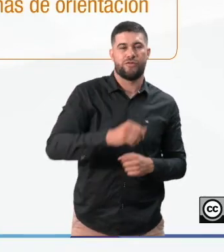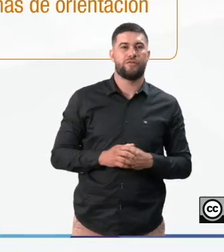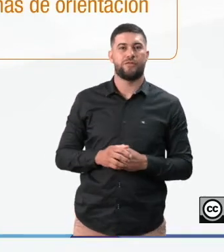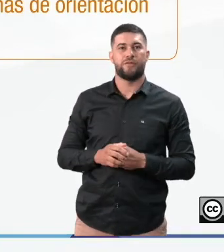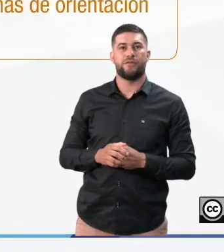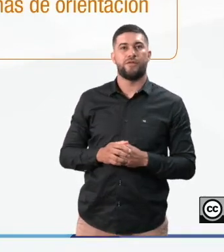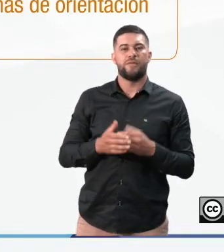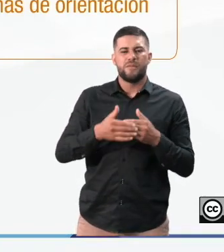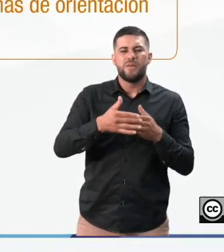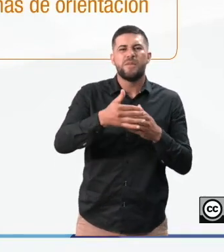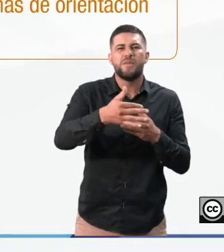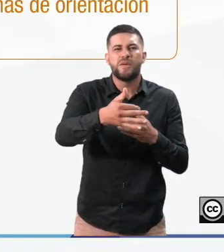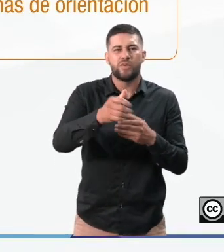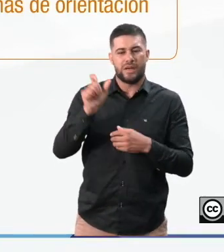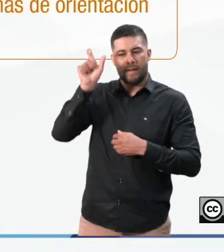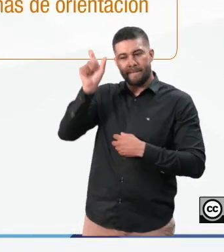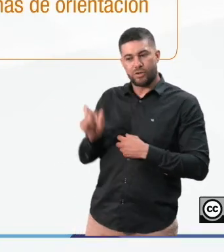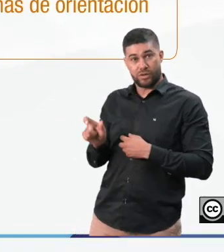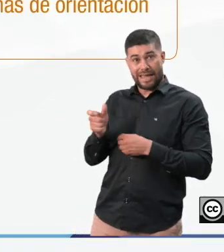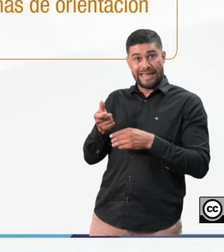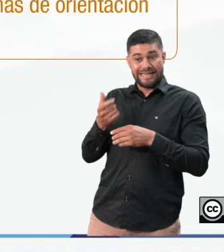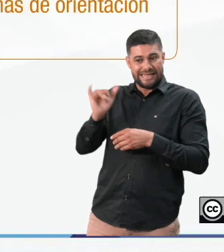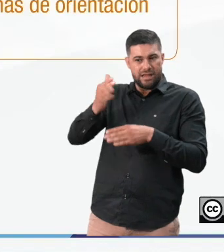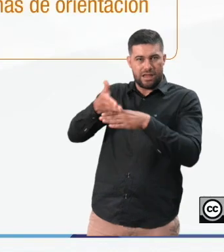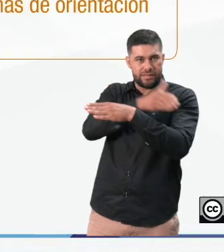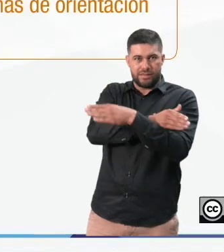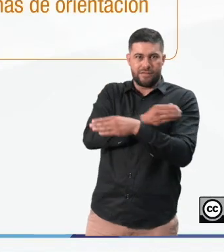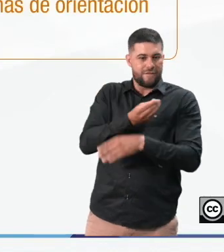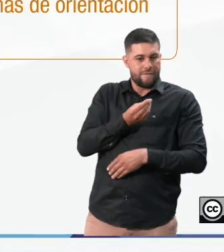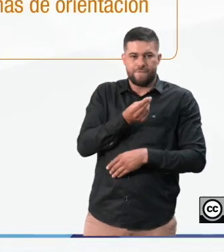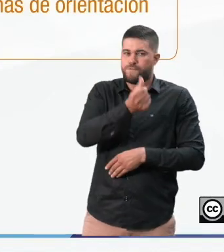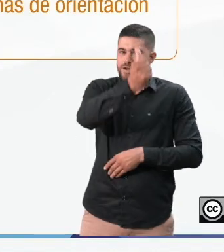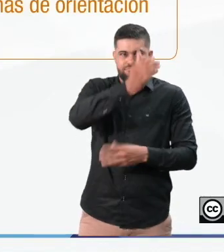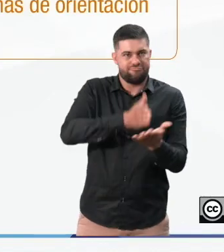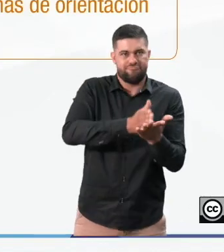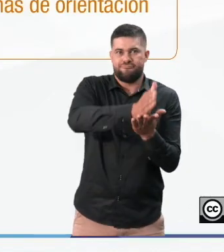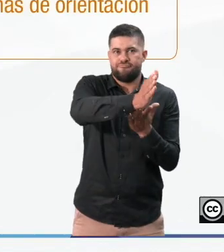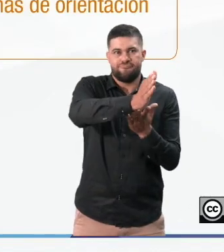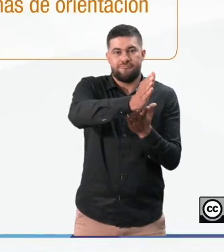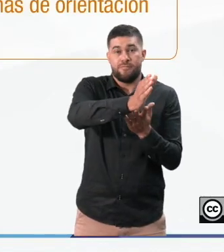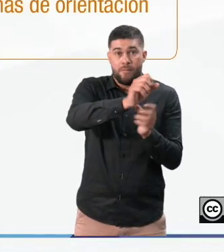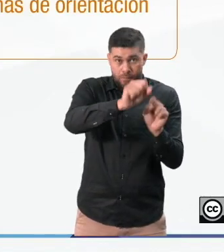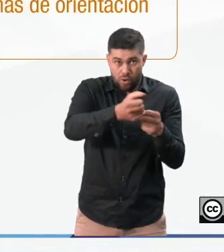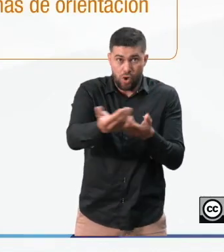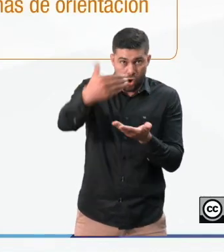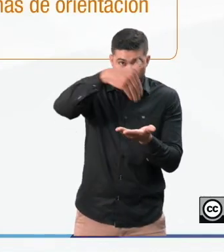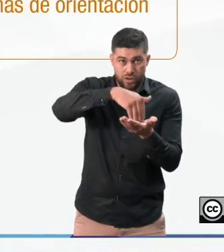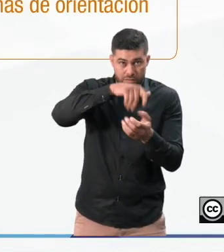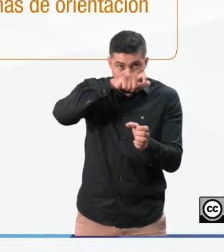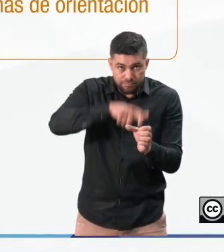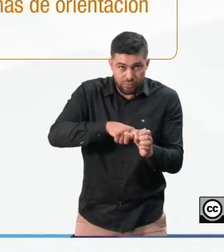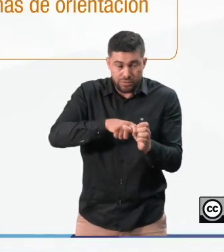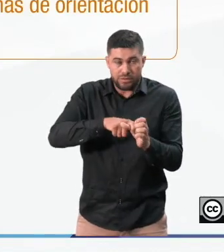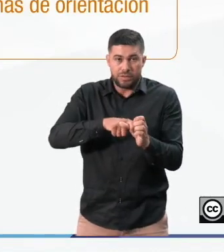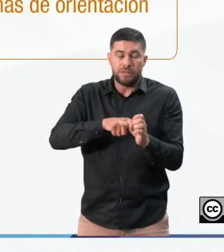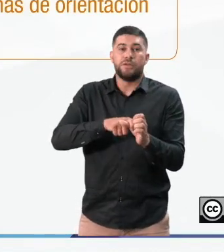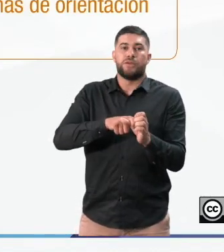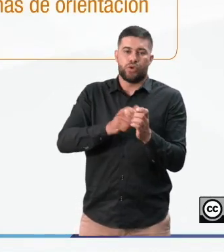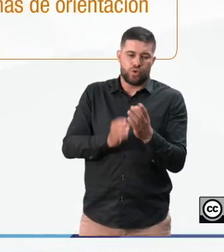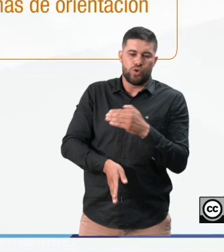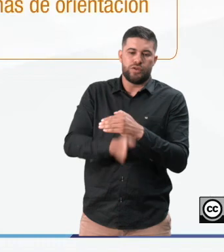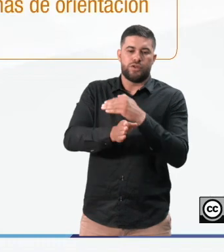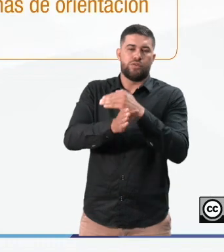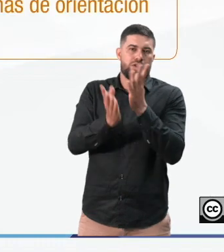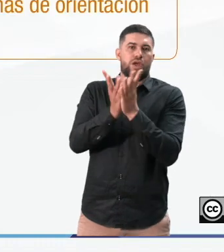reingresar y poder continuar como estudiante regular y por única vez en el programa. Pero este debe